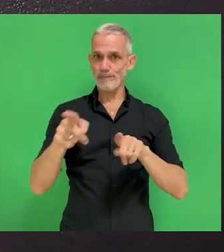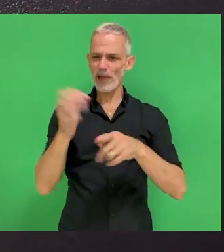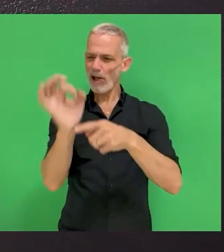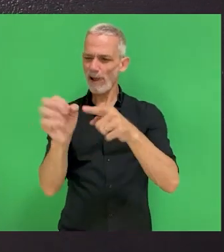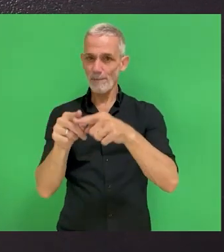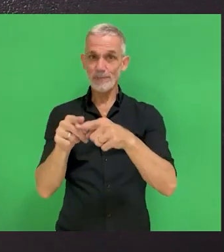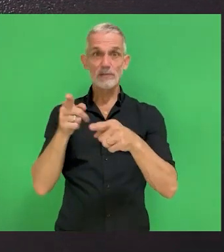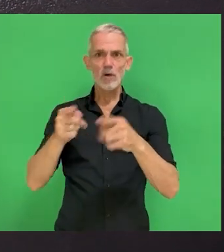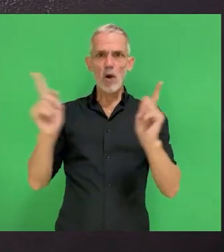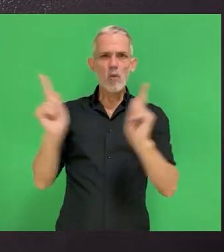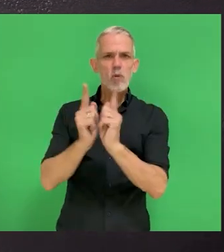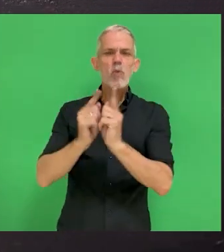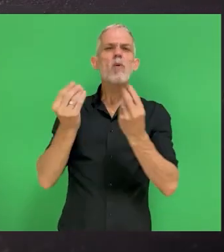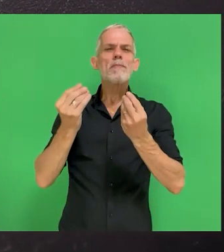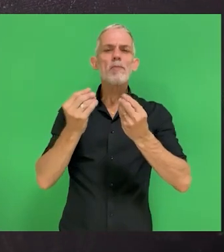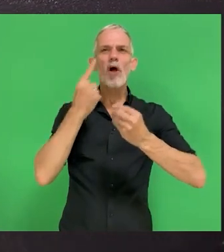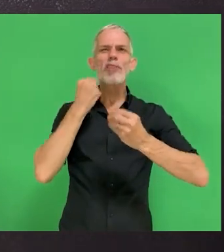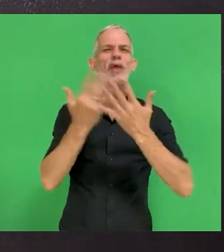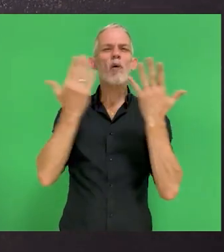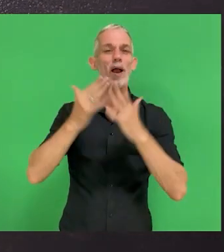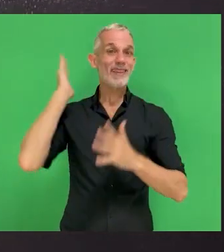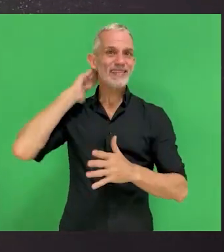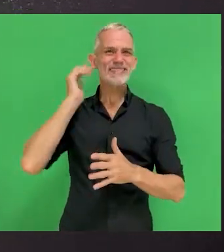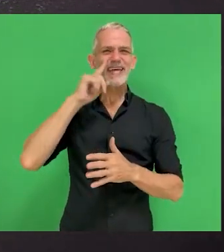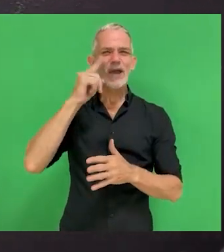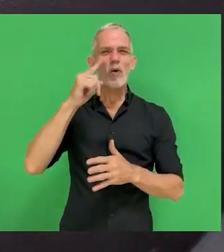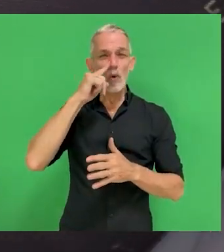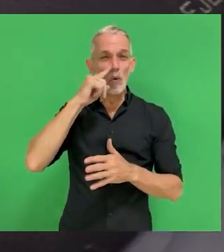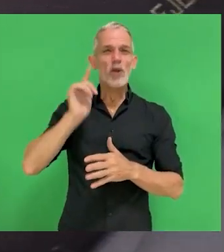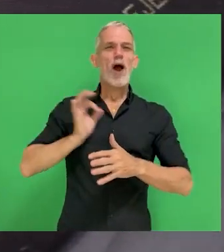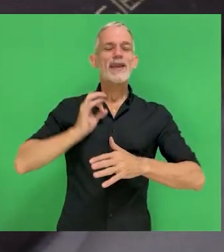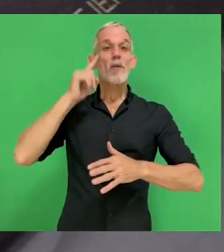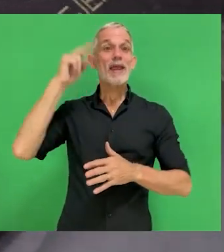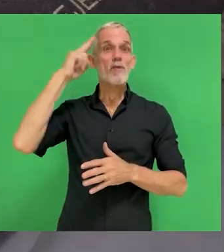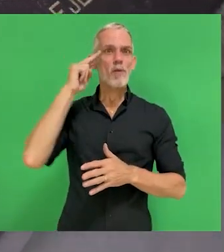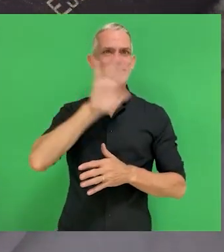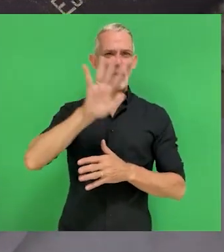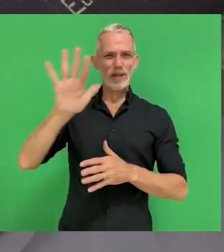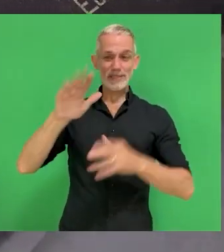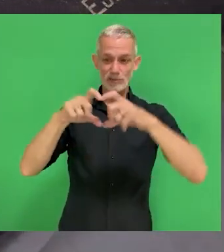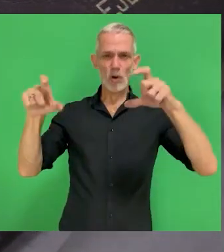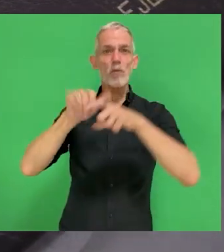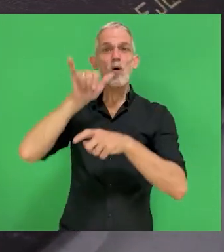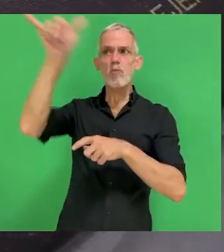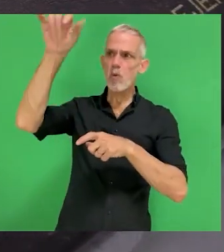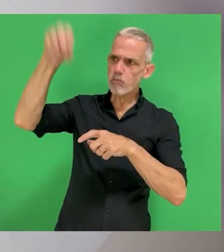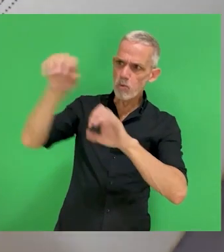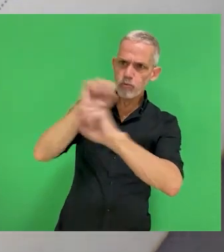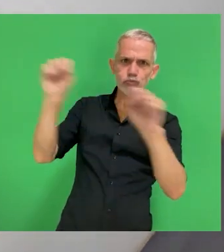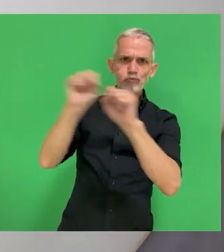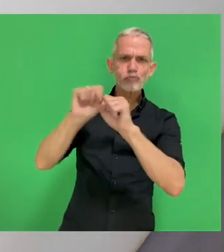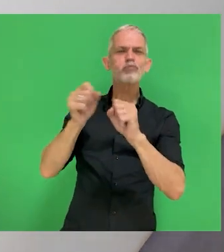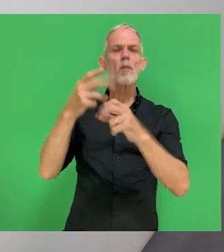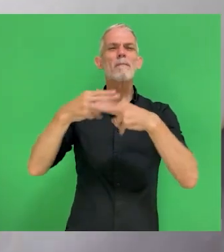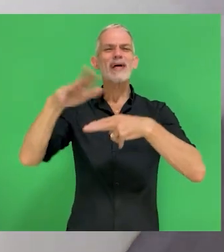síntesis de los acontecimientos desarrollados durante la jornada del 16 de junio de 1955. Los bombardeos que atacaron